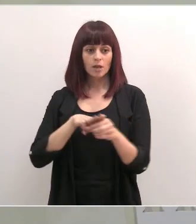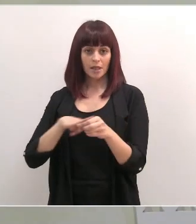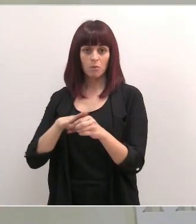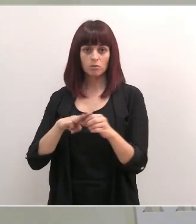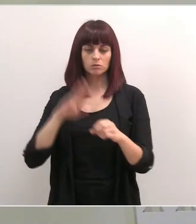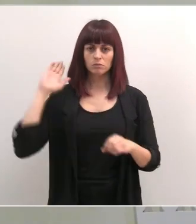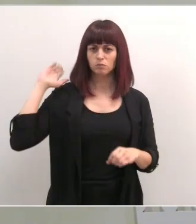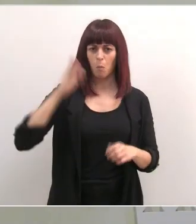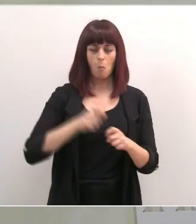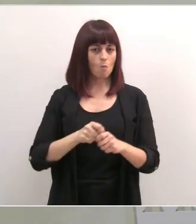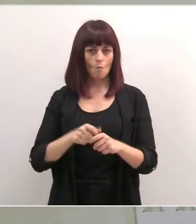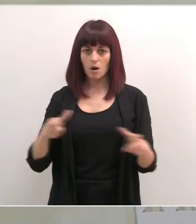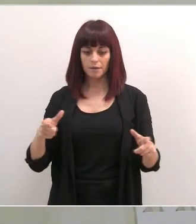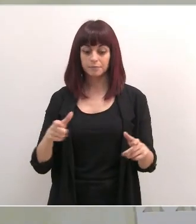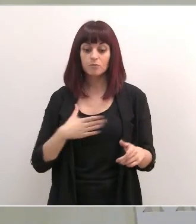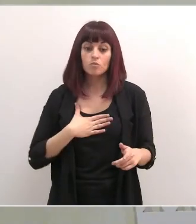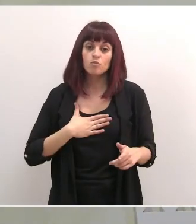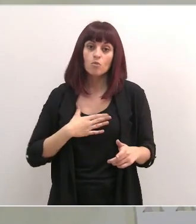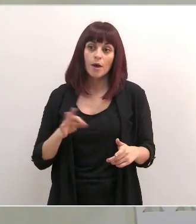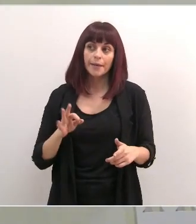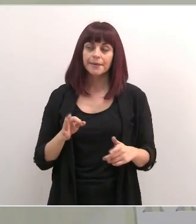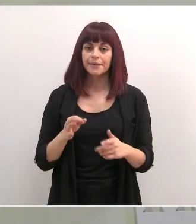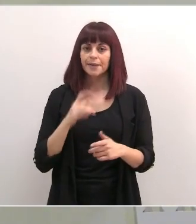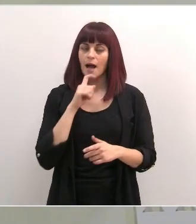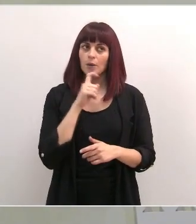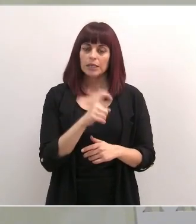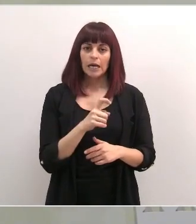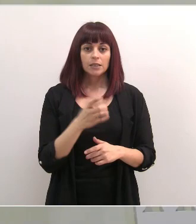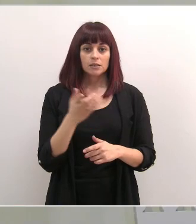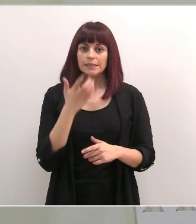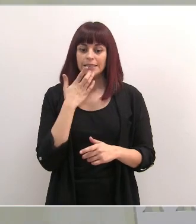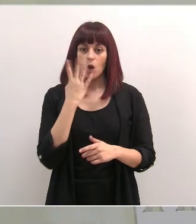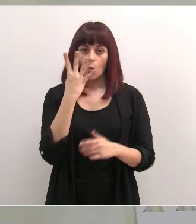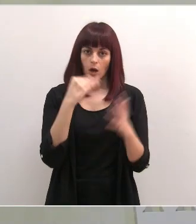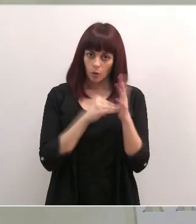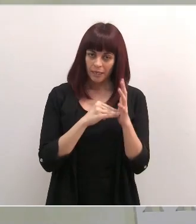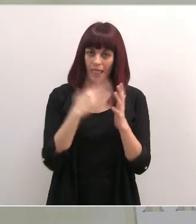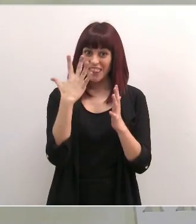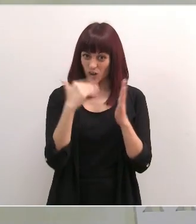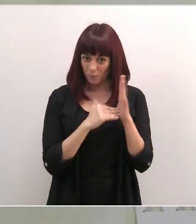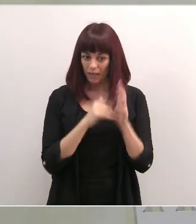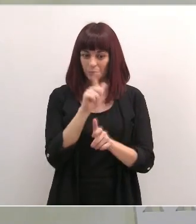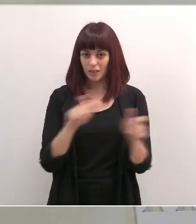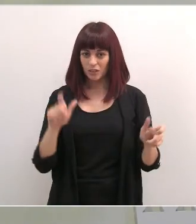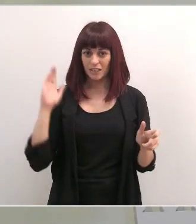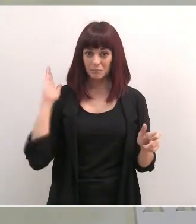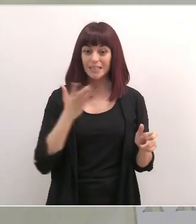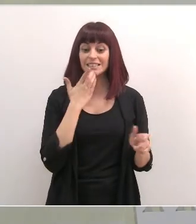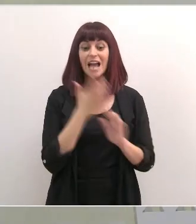tasas enormes y que en un momento determinado puede decir, bueno, es que con tasas de 4.000, 5.000, estamos hablando, cuando hablamos